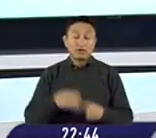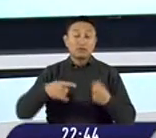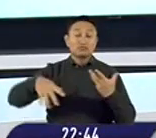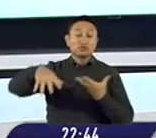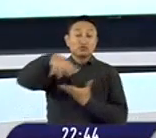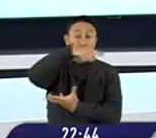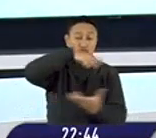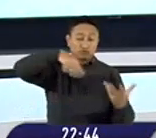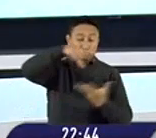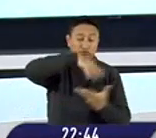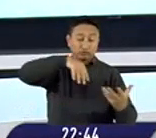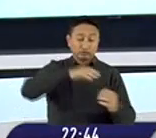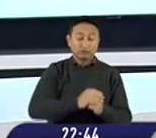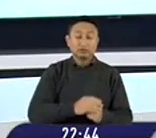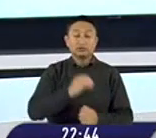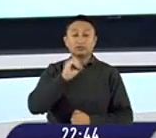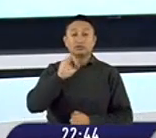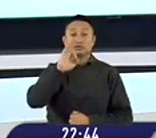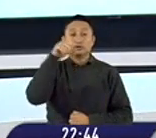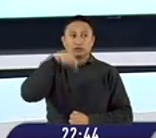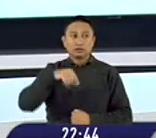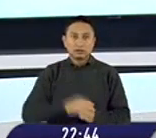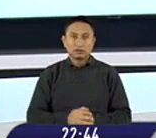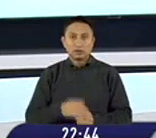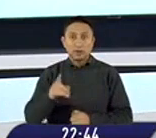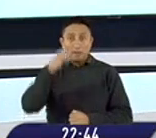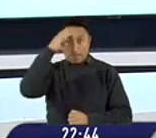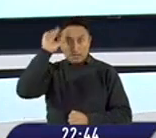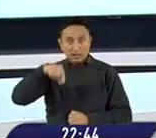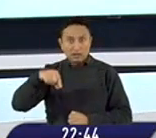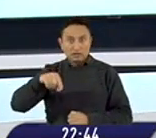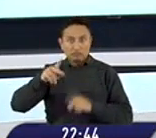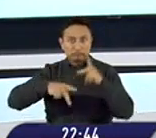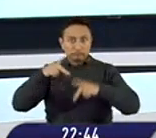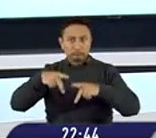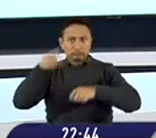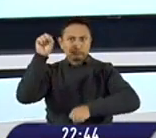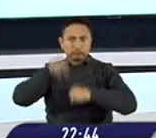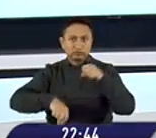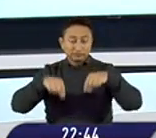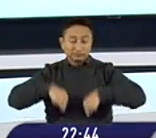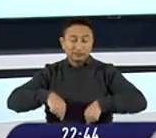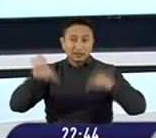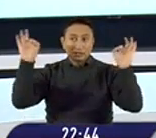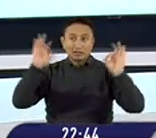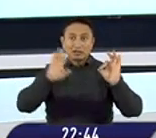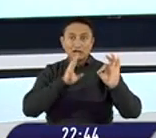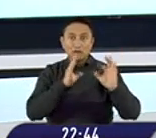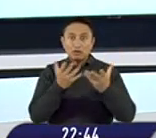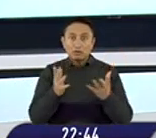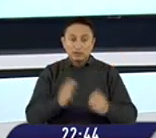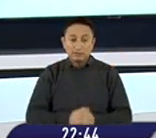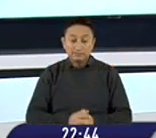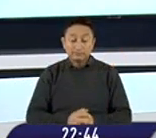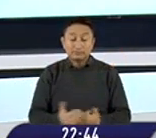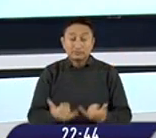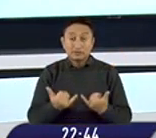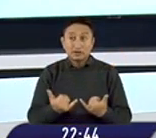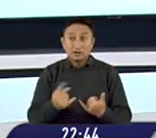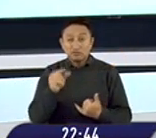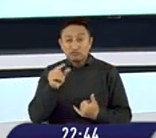Otis destrozó a Acapulco, en México. Los residentes no tienen luz ni agua y apenas señal